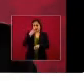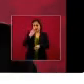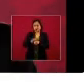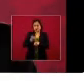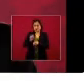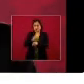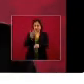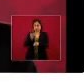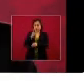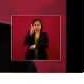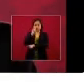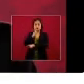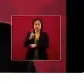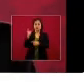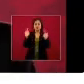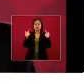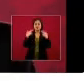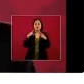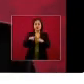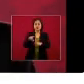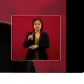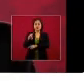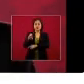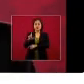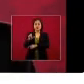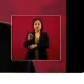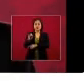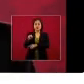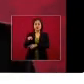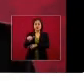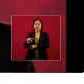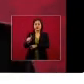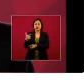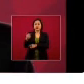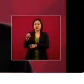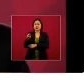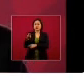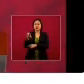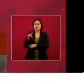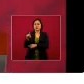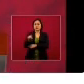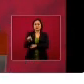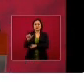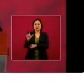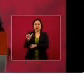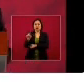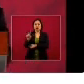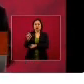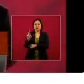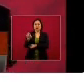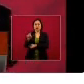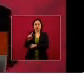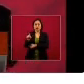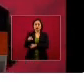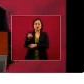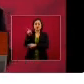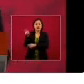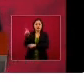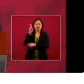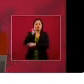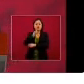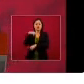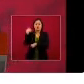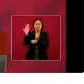pero déjense de tonterías sobre todo para los que pertenezcan a la docencia no aplaudan esto